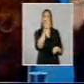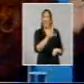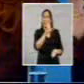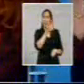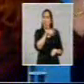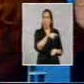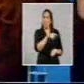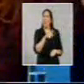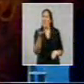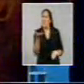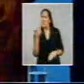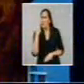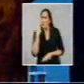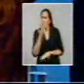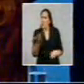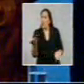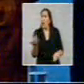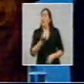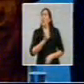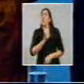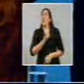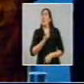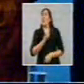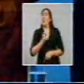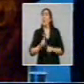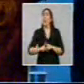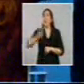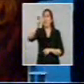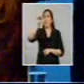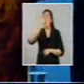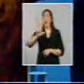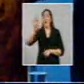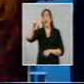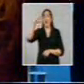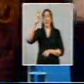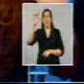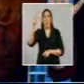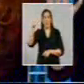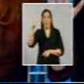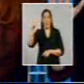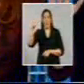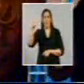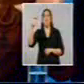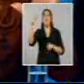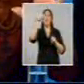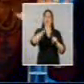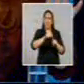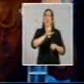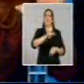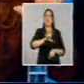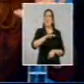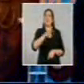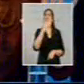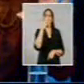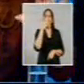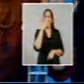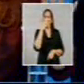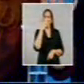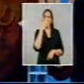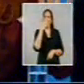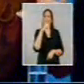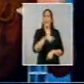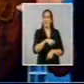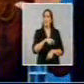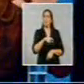fíjense, desde la cordillera, desde el NOA al centro, a nuestra provincia mediterránea,